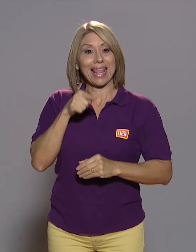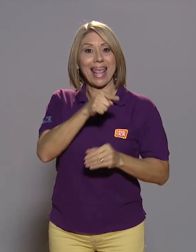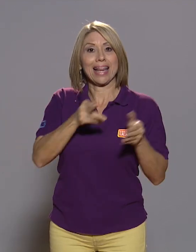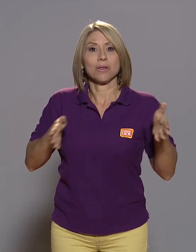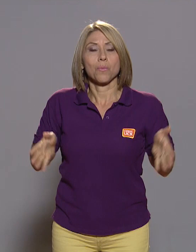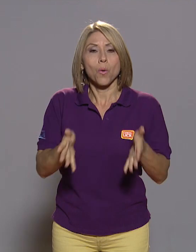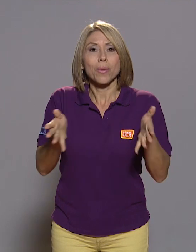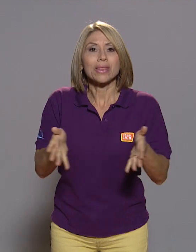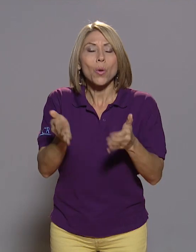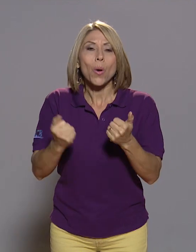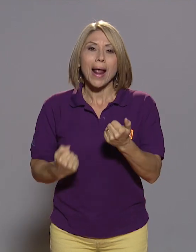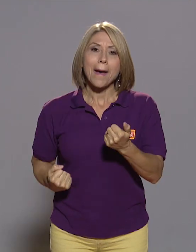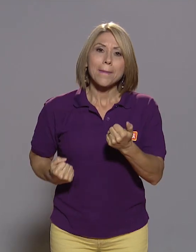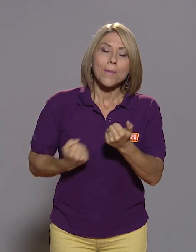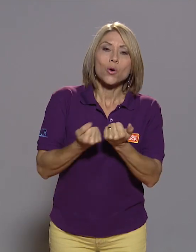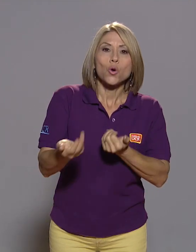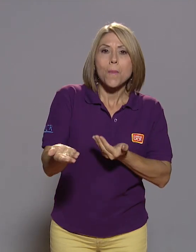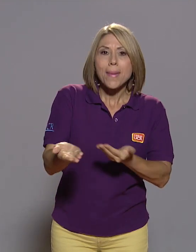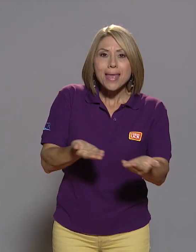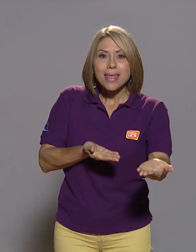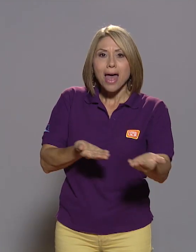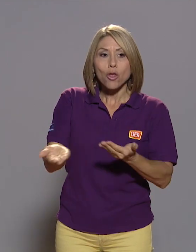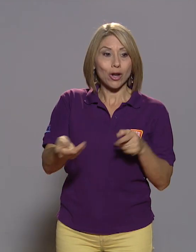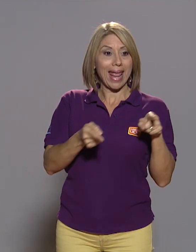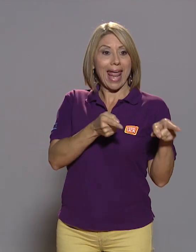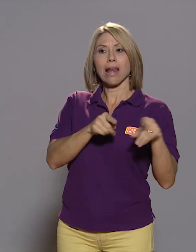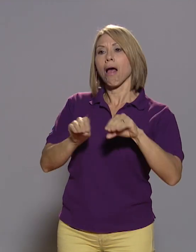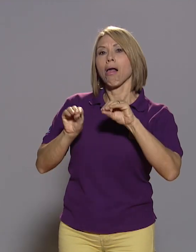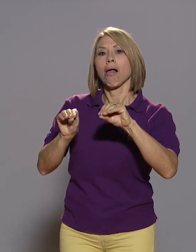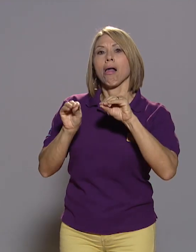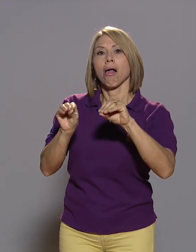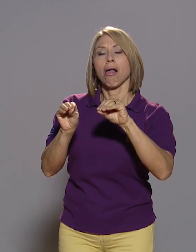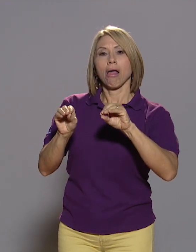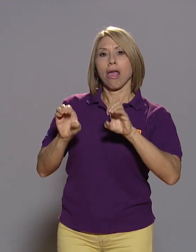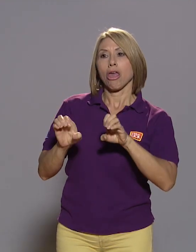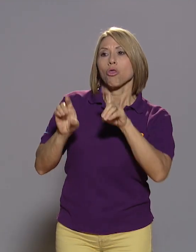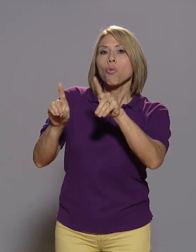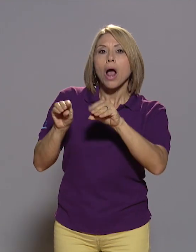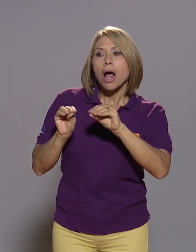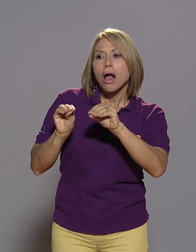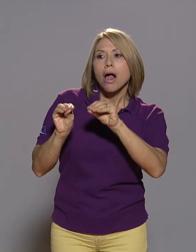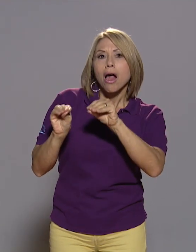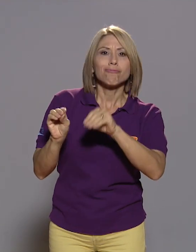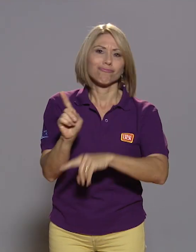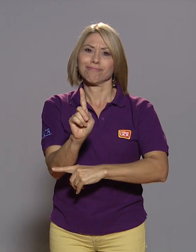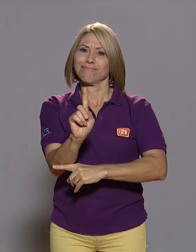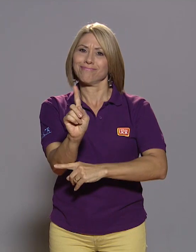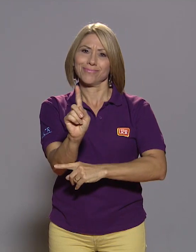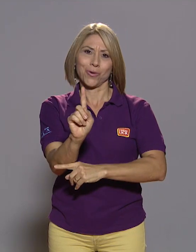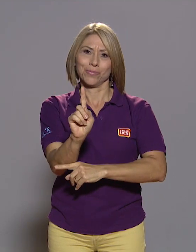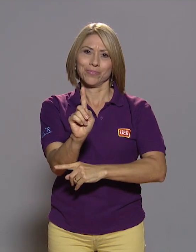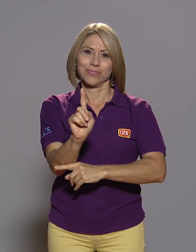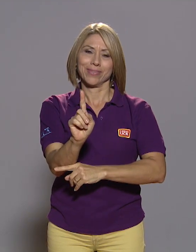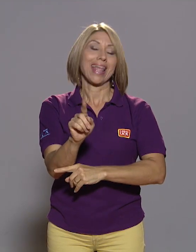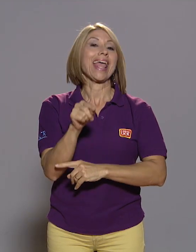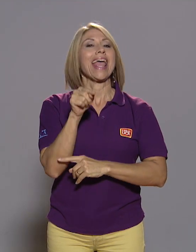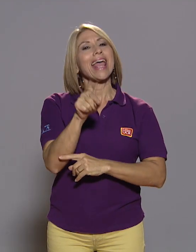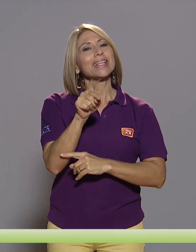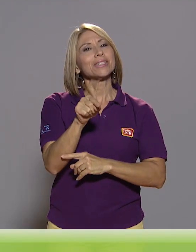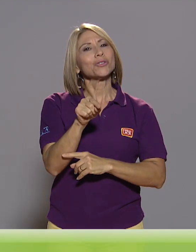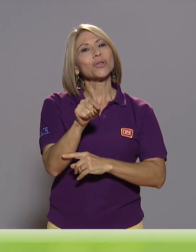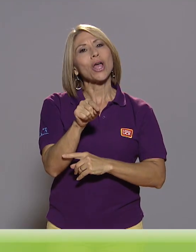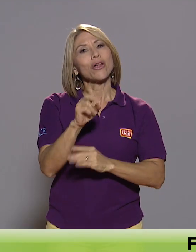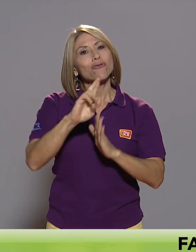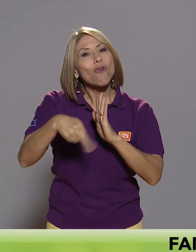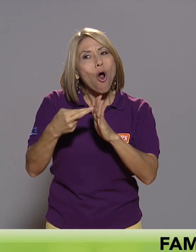es un apoyo, es un mediador. No es alguien que educa, no es alguien que enseña, ¿verdad? Que eso sí tiene un rol más,